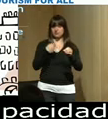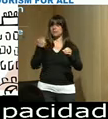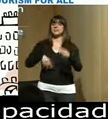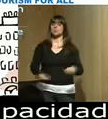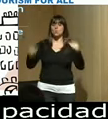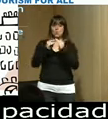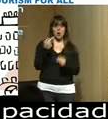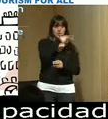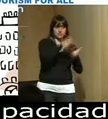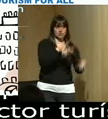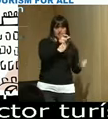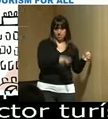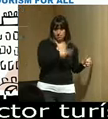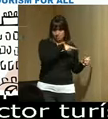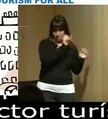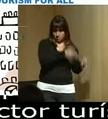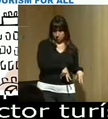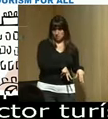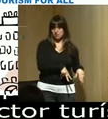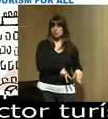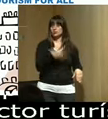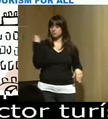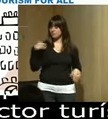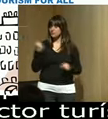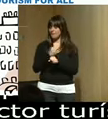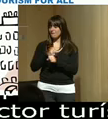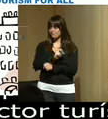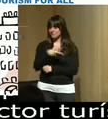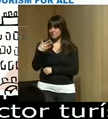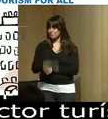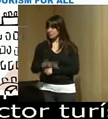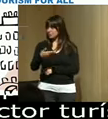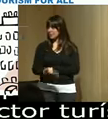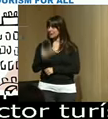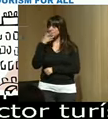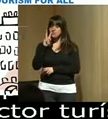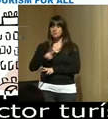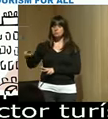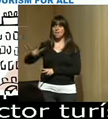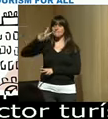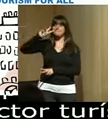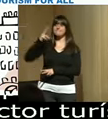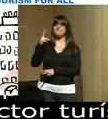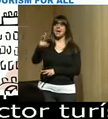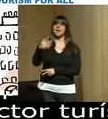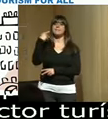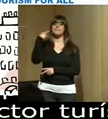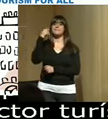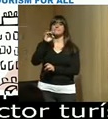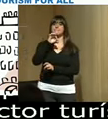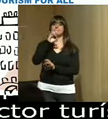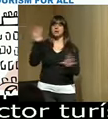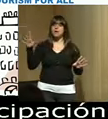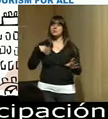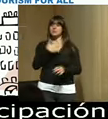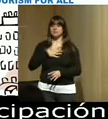fue muy importante en ese trabajo anterior que se hizo con respecto a este. Si me voy ya a nuestra variable clave, que son los niveles de satisfacción con la vida,